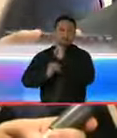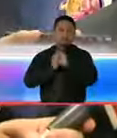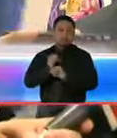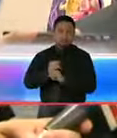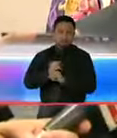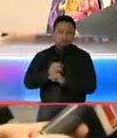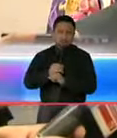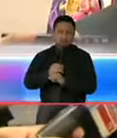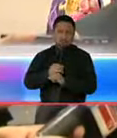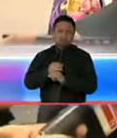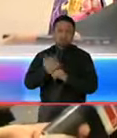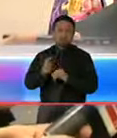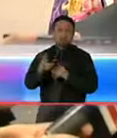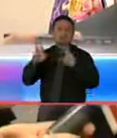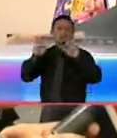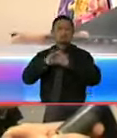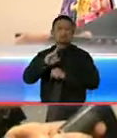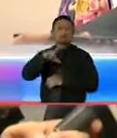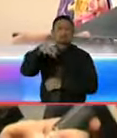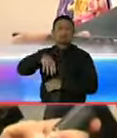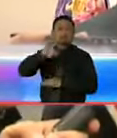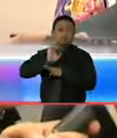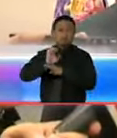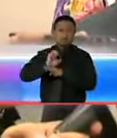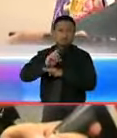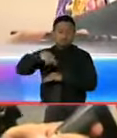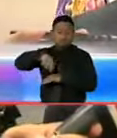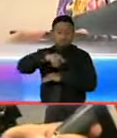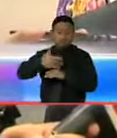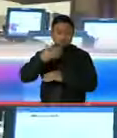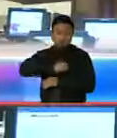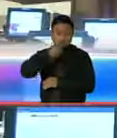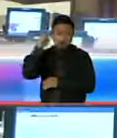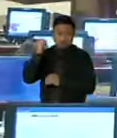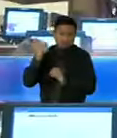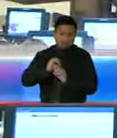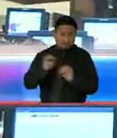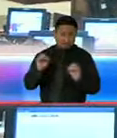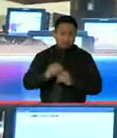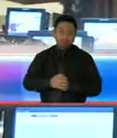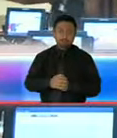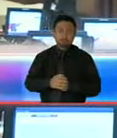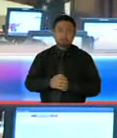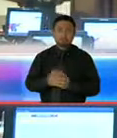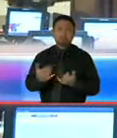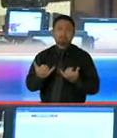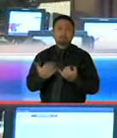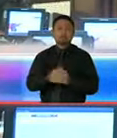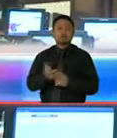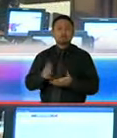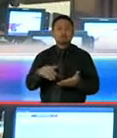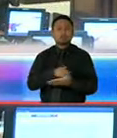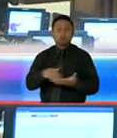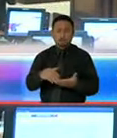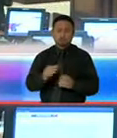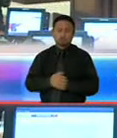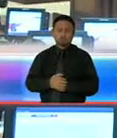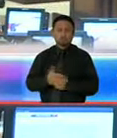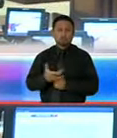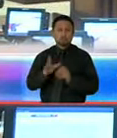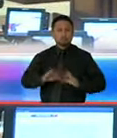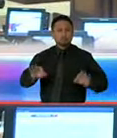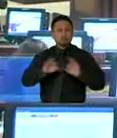internacionales en las que el Estado ecuatoriano no necesariamente ha salido victorioso. Realmente dejó una duda bastante importante en